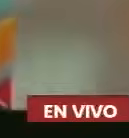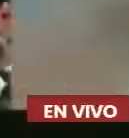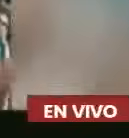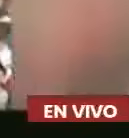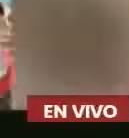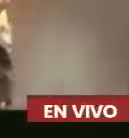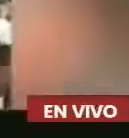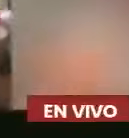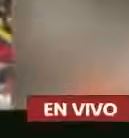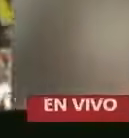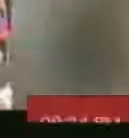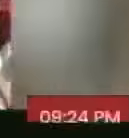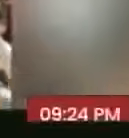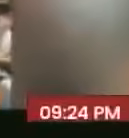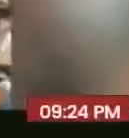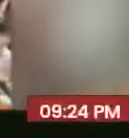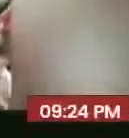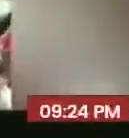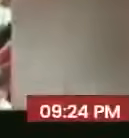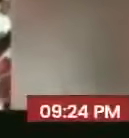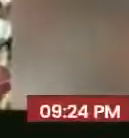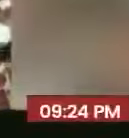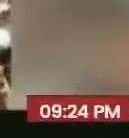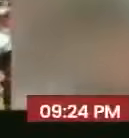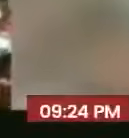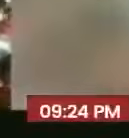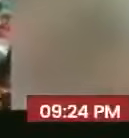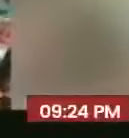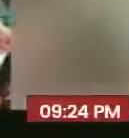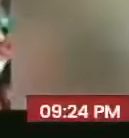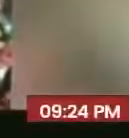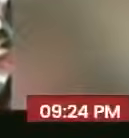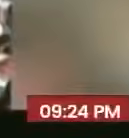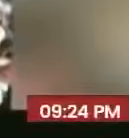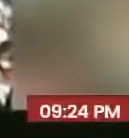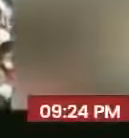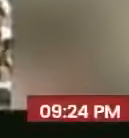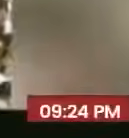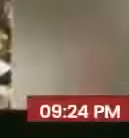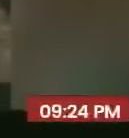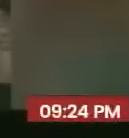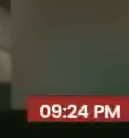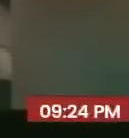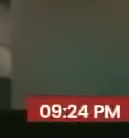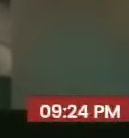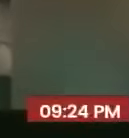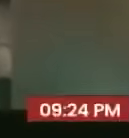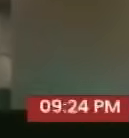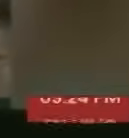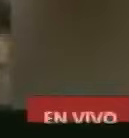país. Haz una bulla, pega un brinco, Venezuela toda choca.